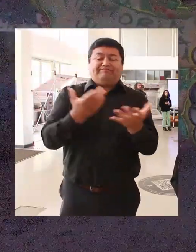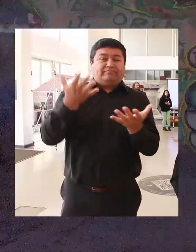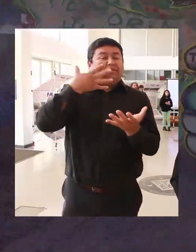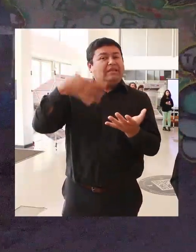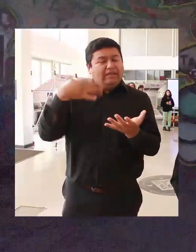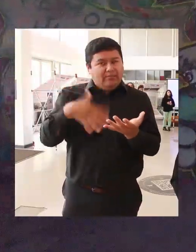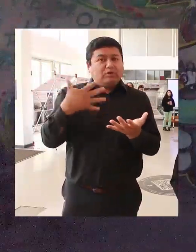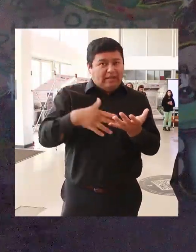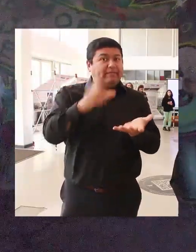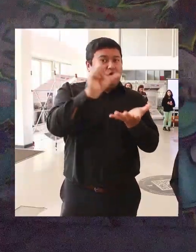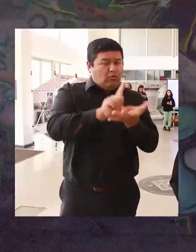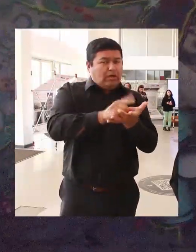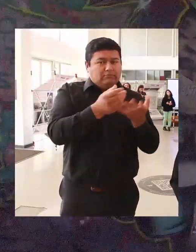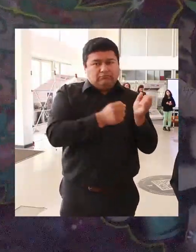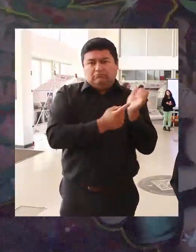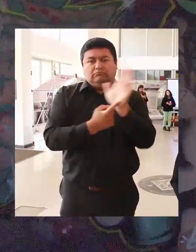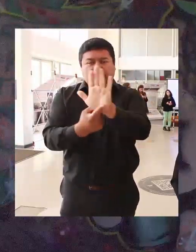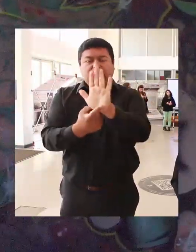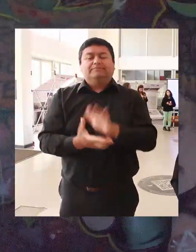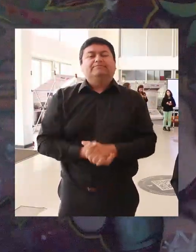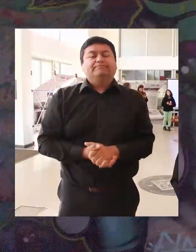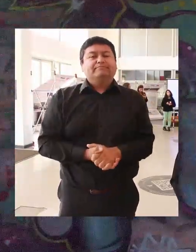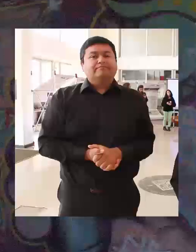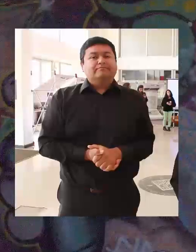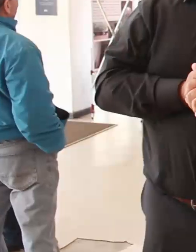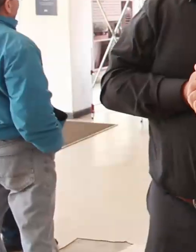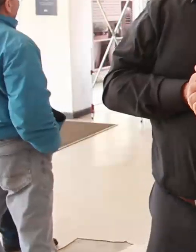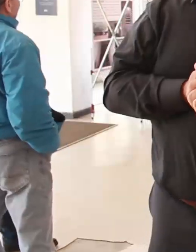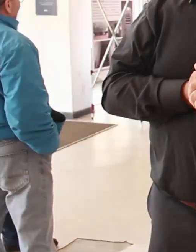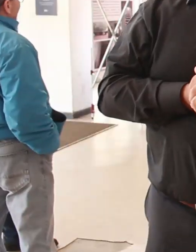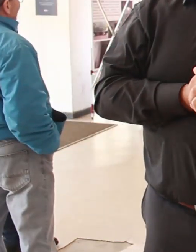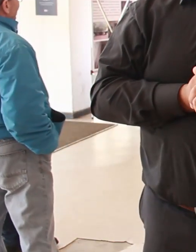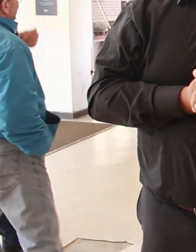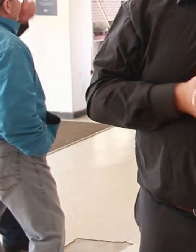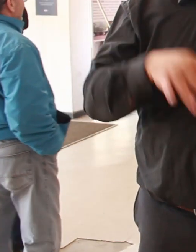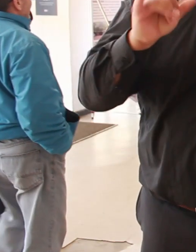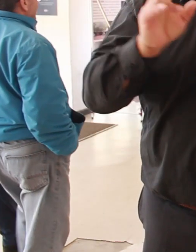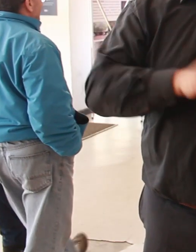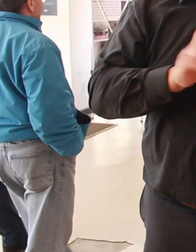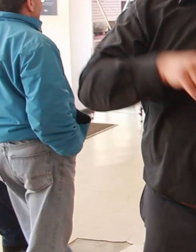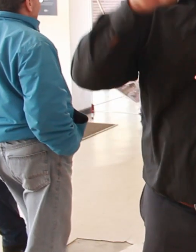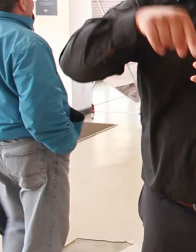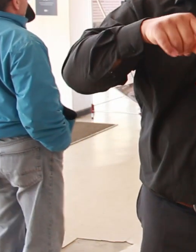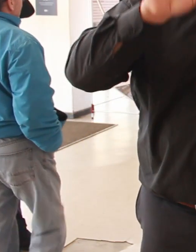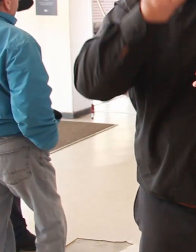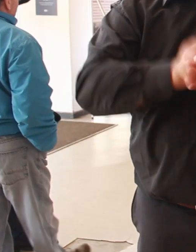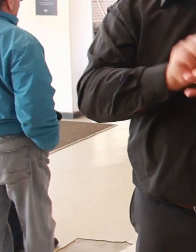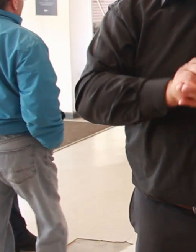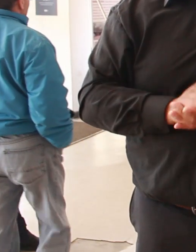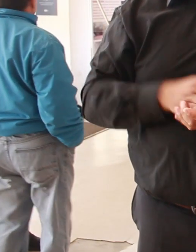relevarse, de todas maneras. Bueno, la verdad, esta es un hito muy